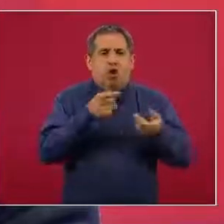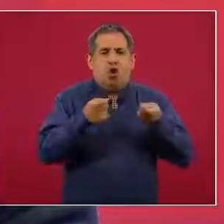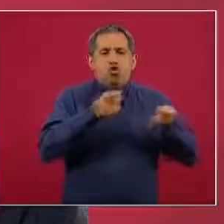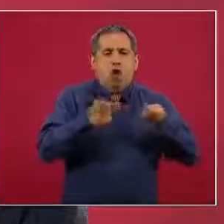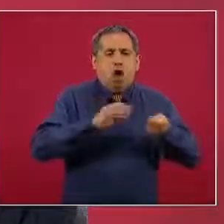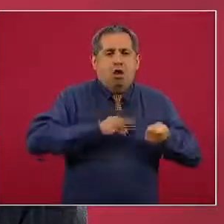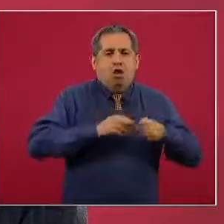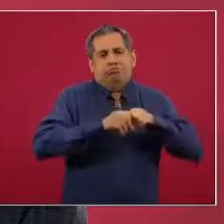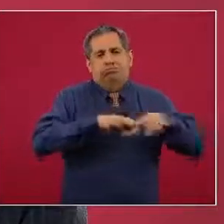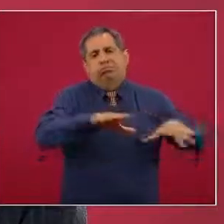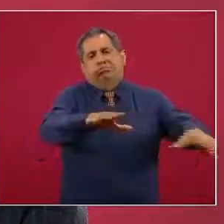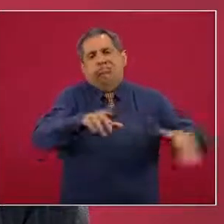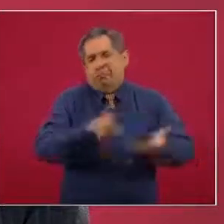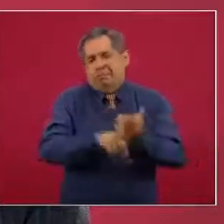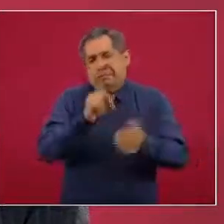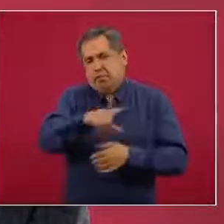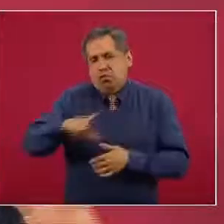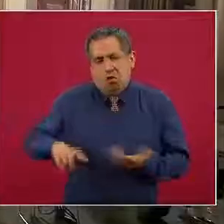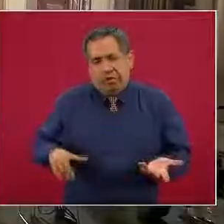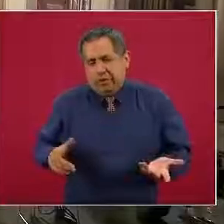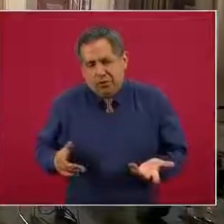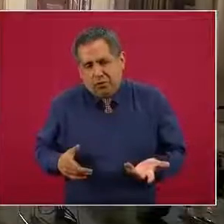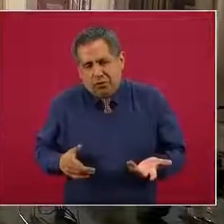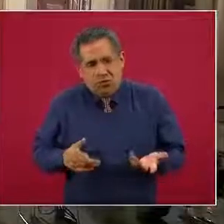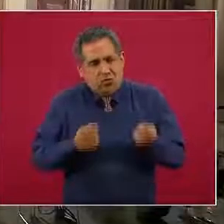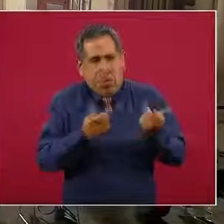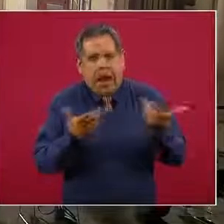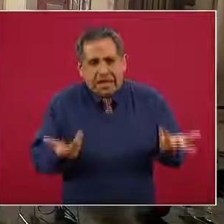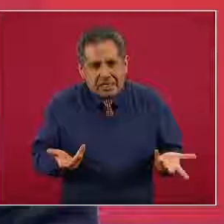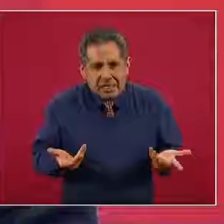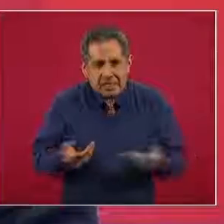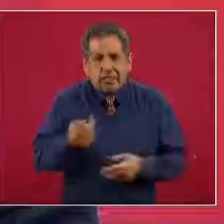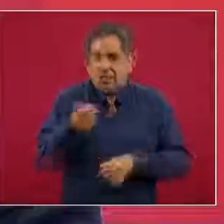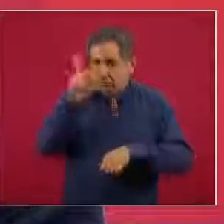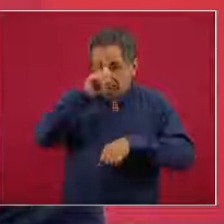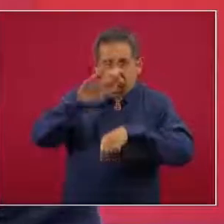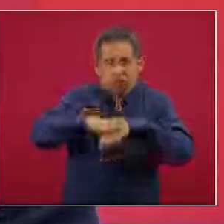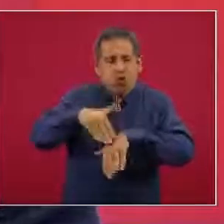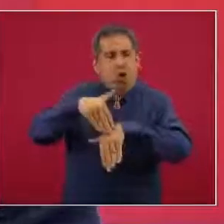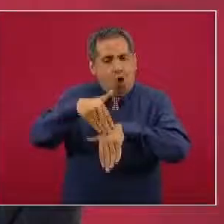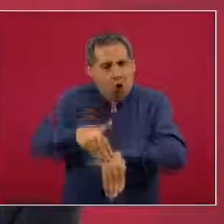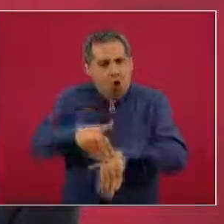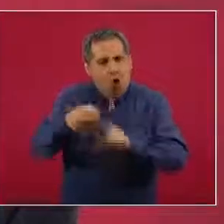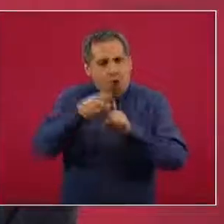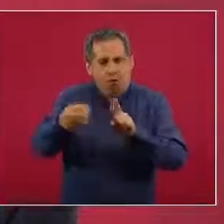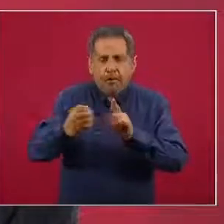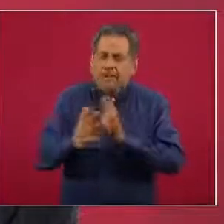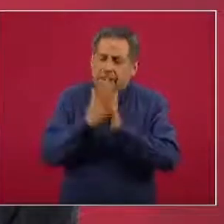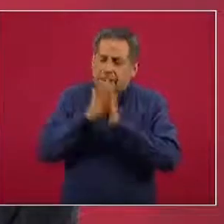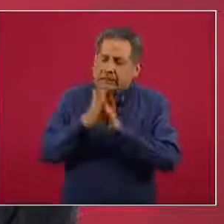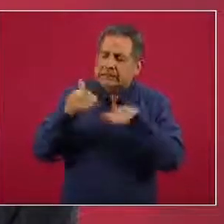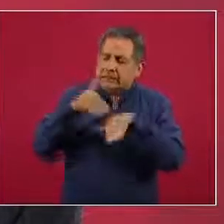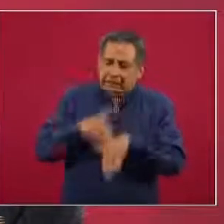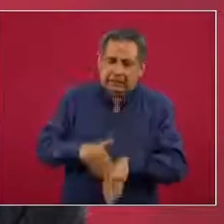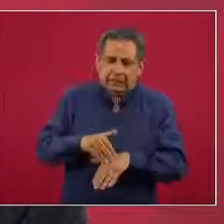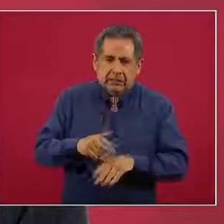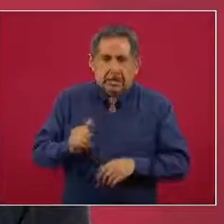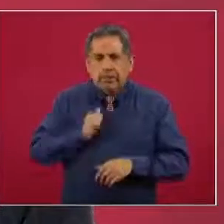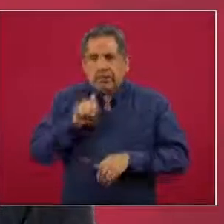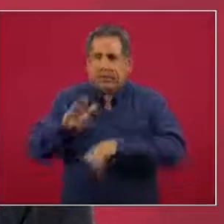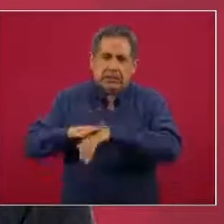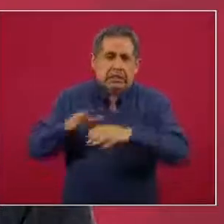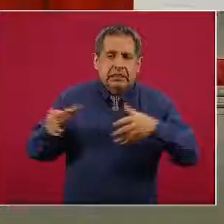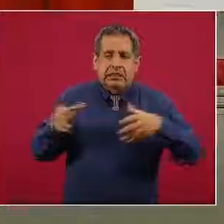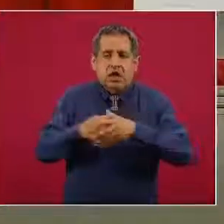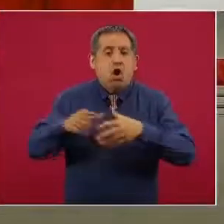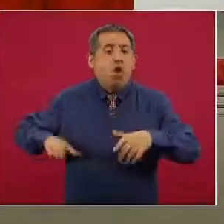las disposiciones del Gobierno de México. Entonces recomendamos orden, disciplina, colaboración y aprovechar la colaboración